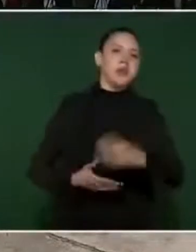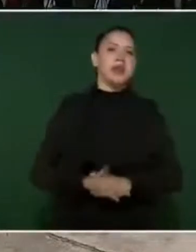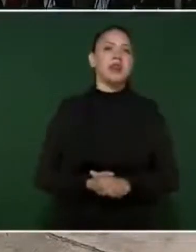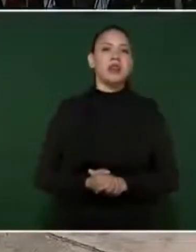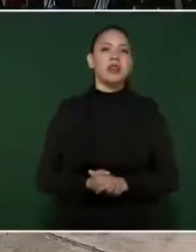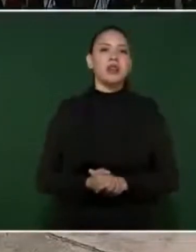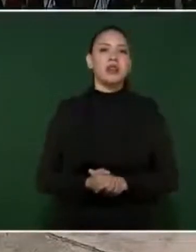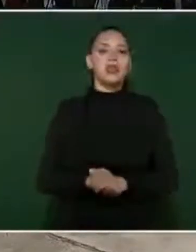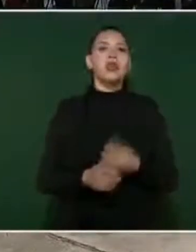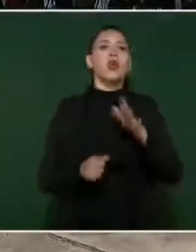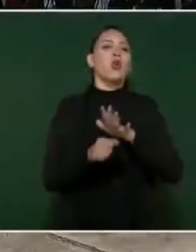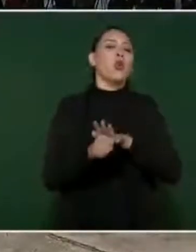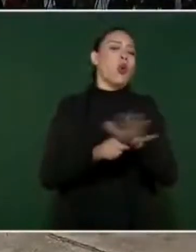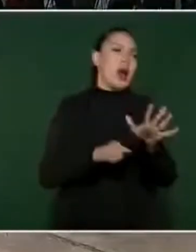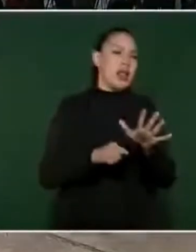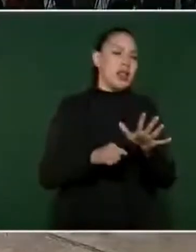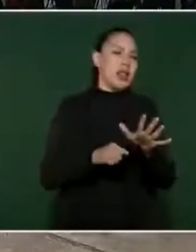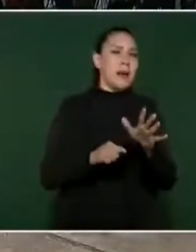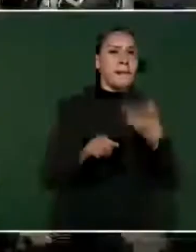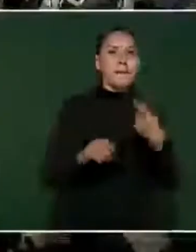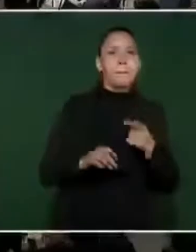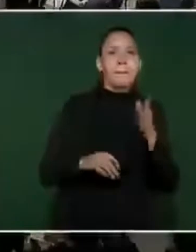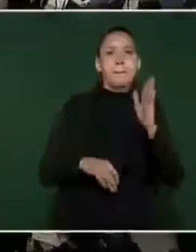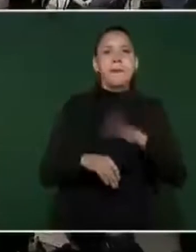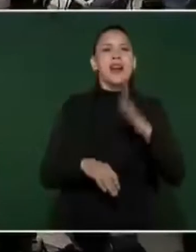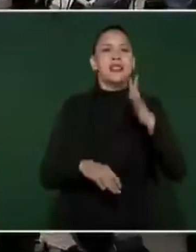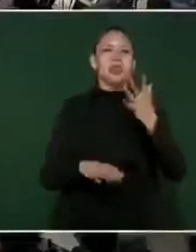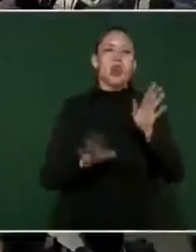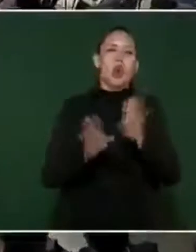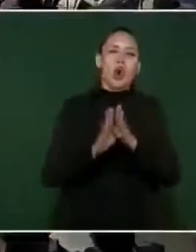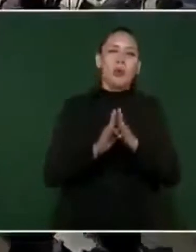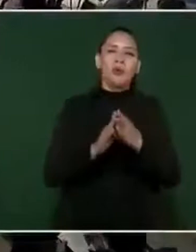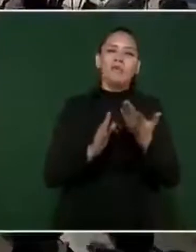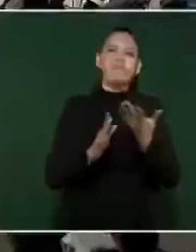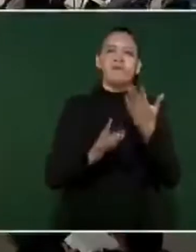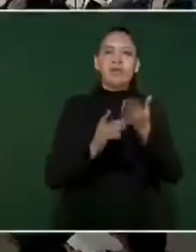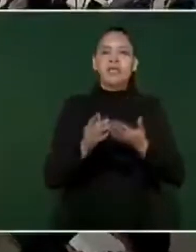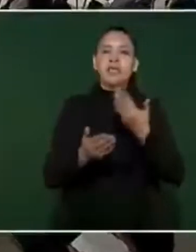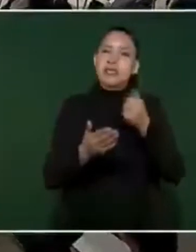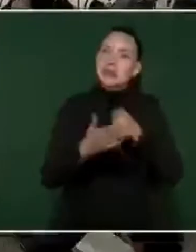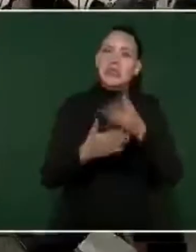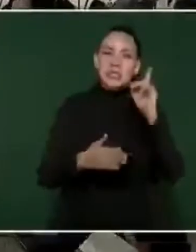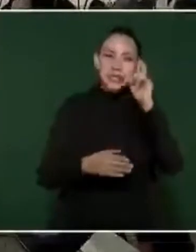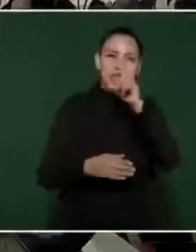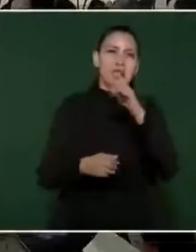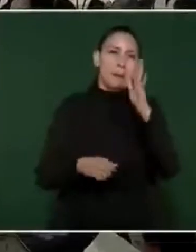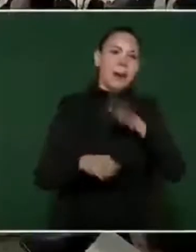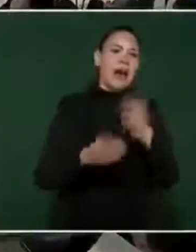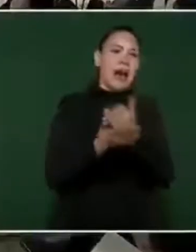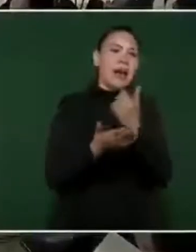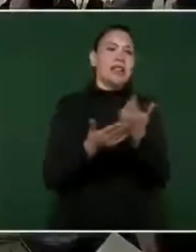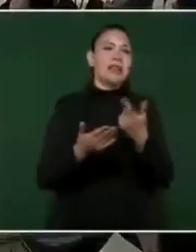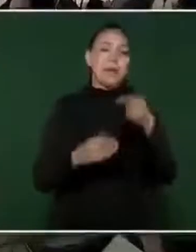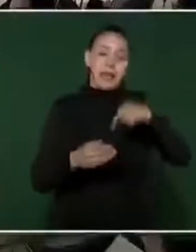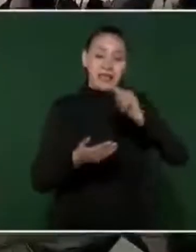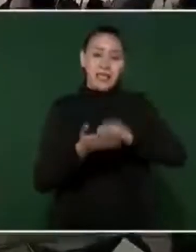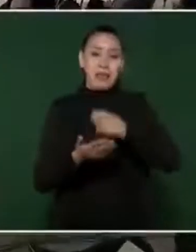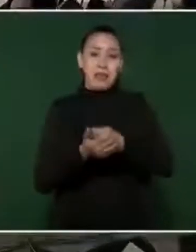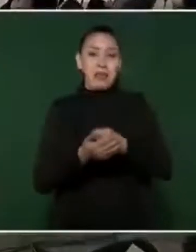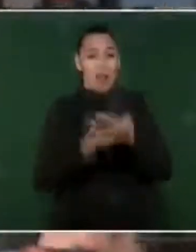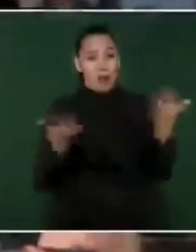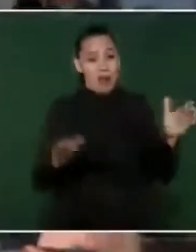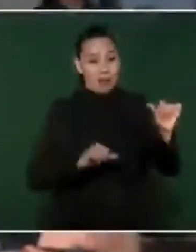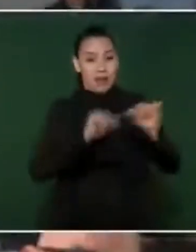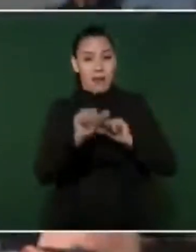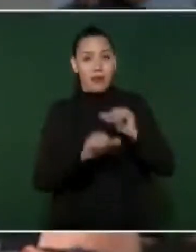serán los principales retos que tendrá Tamaulipas ahora con el gobierno del doctor Américo Villarreal? ¿Cómo evalúa todo